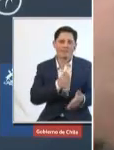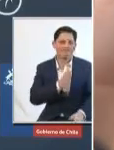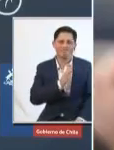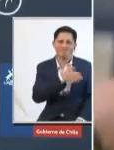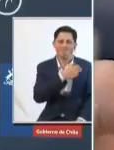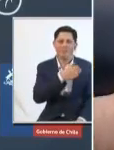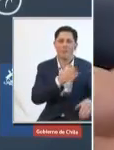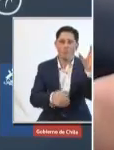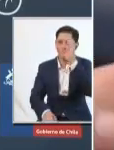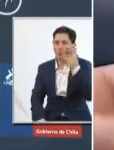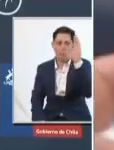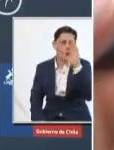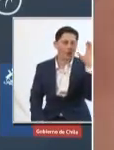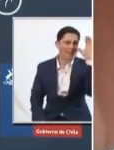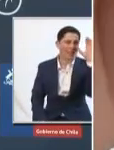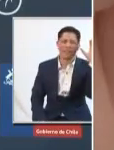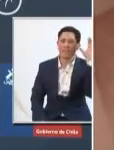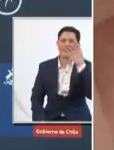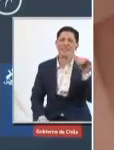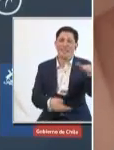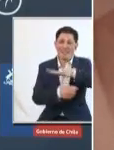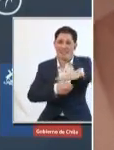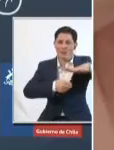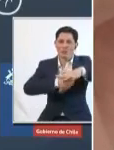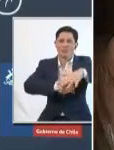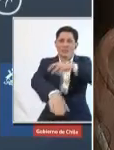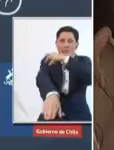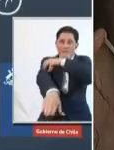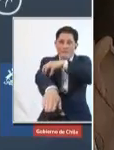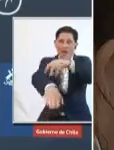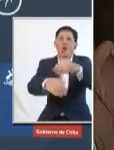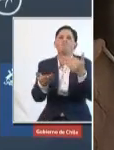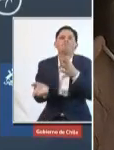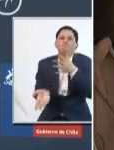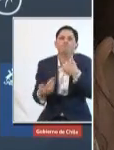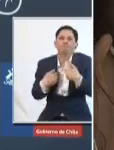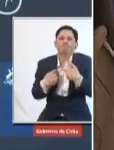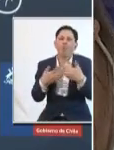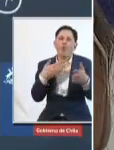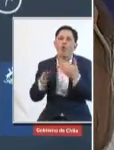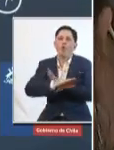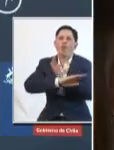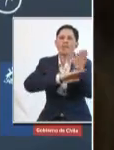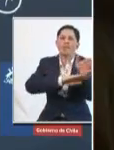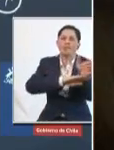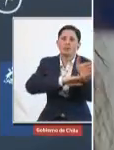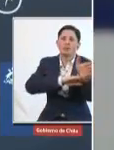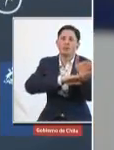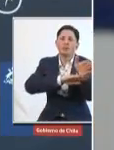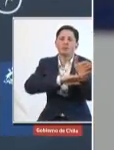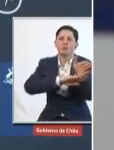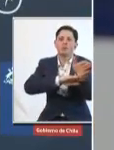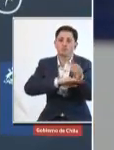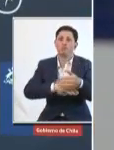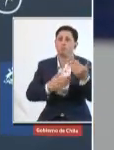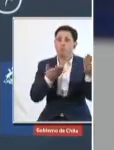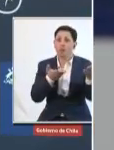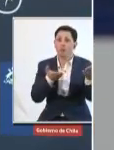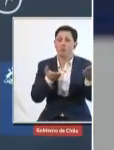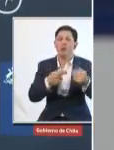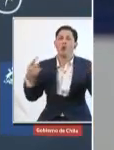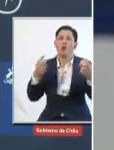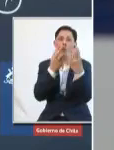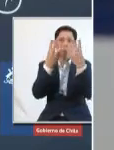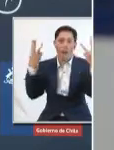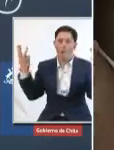casos está disponible en todo el país, que quienes no saben dónde testearse pueden hacerlo utilizando nuestros